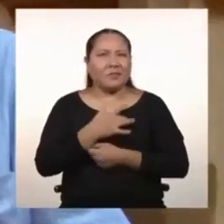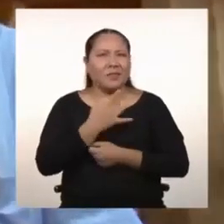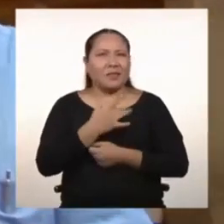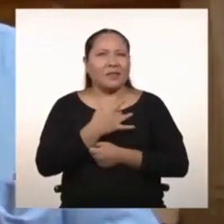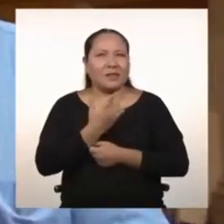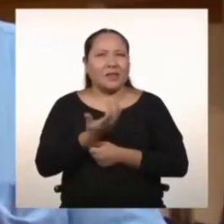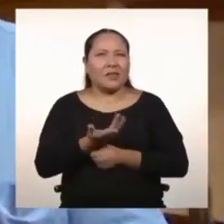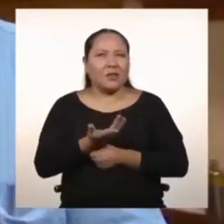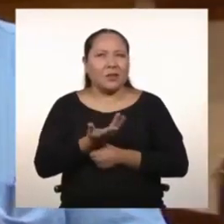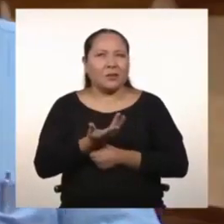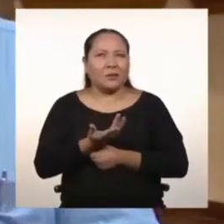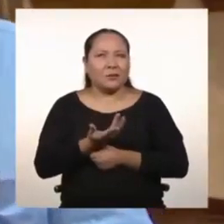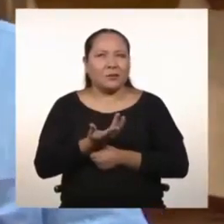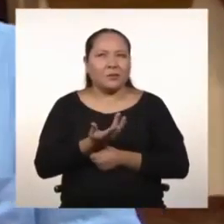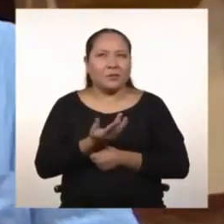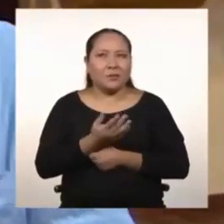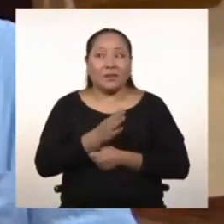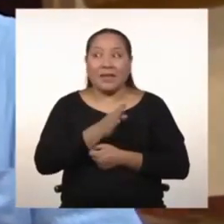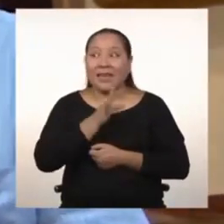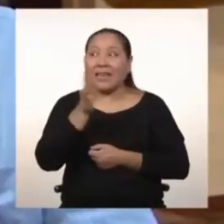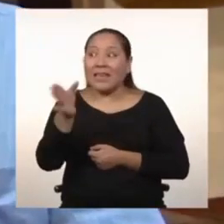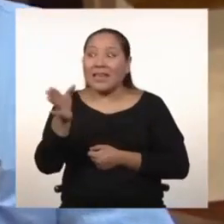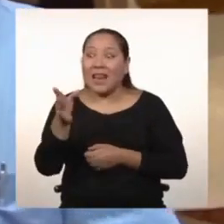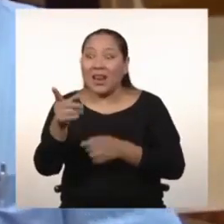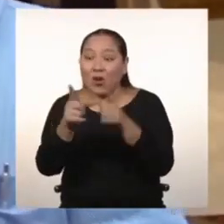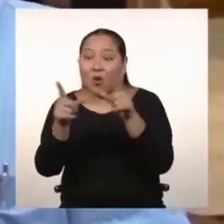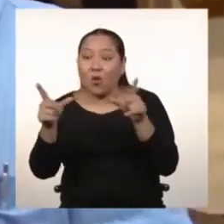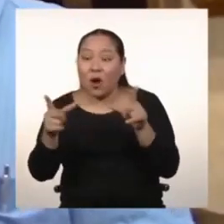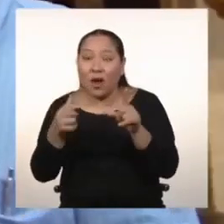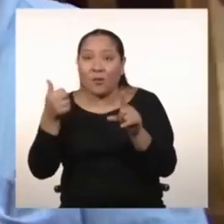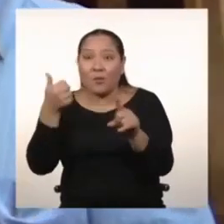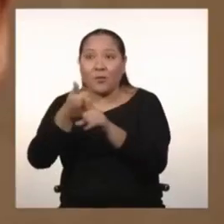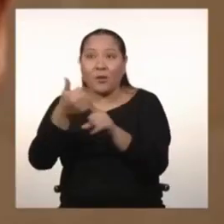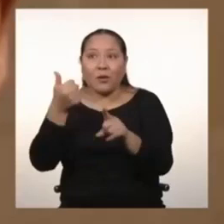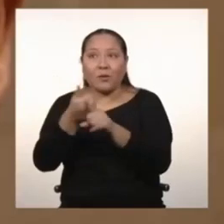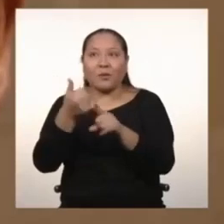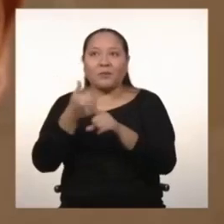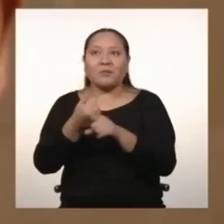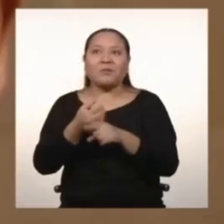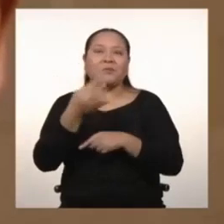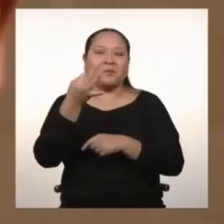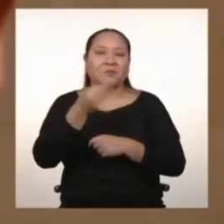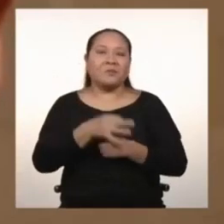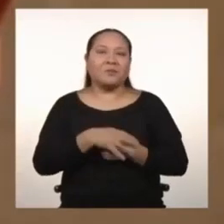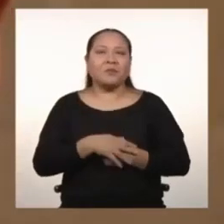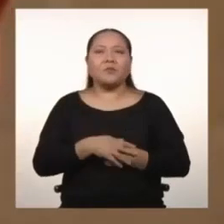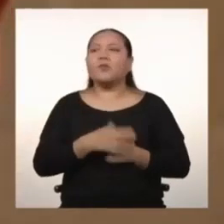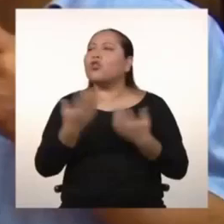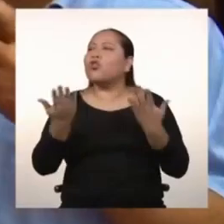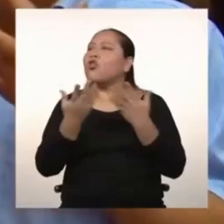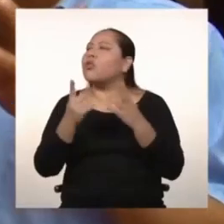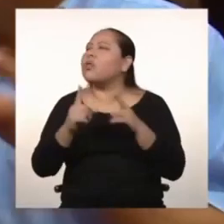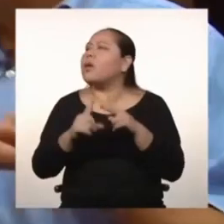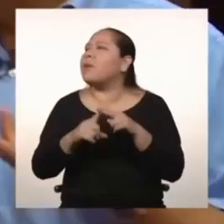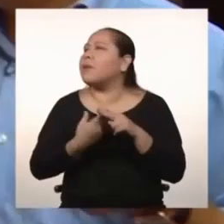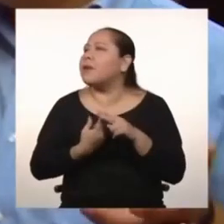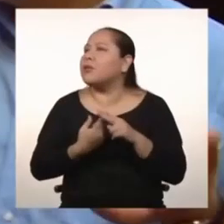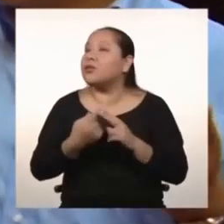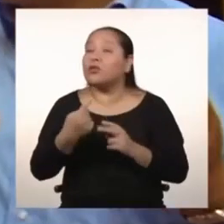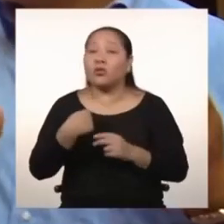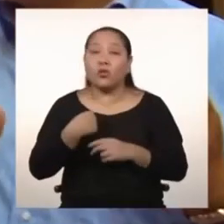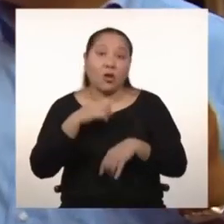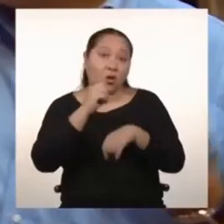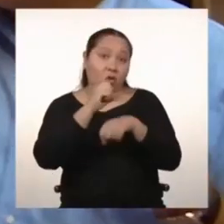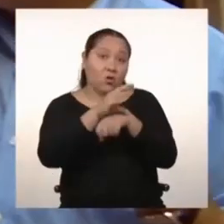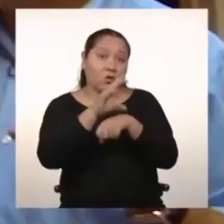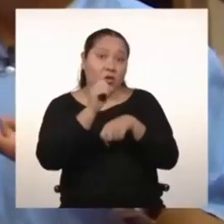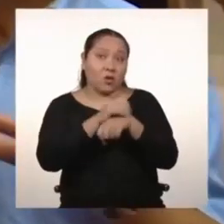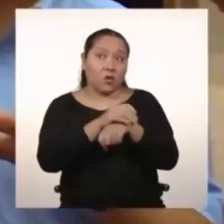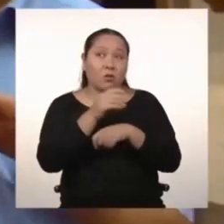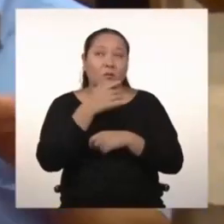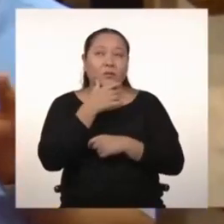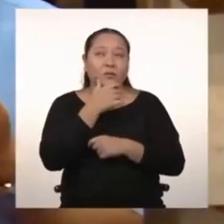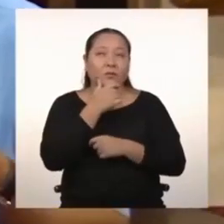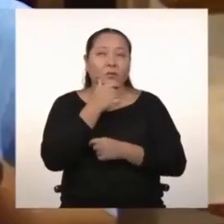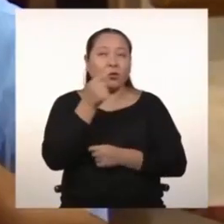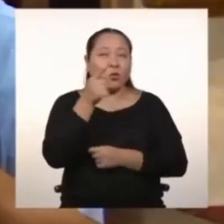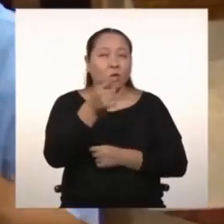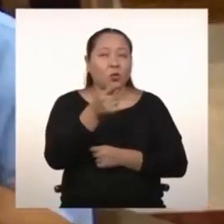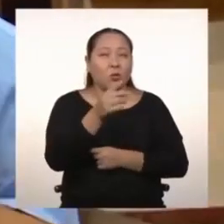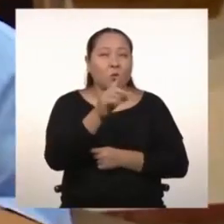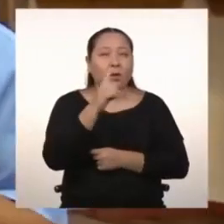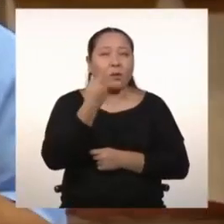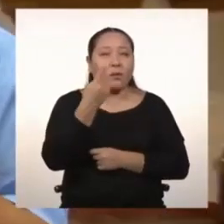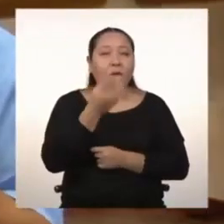debo, no sé, ir a las fuentes, como se dice, ¿no? Claro. ¿Por dónde debo empezar? Yo te sugiero, creo que